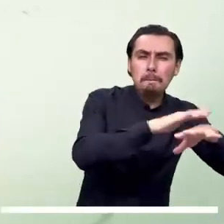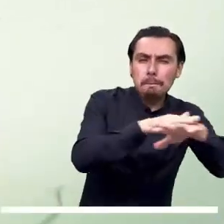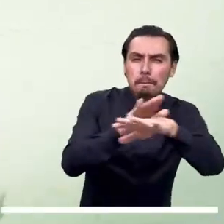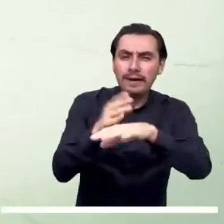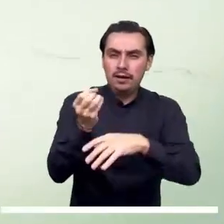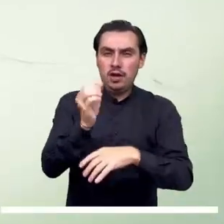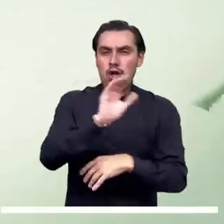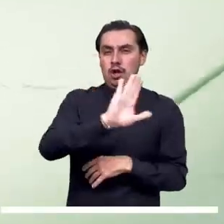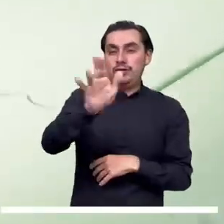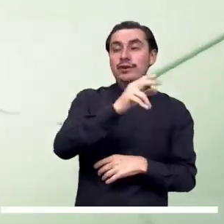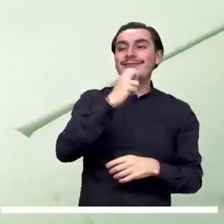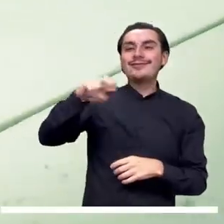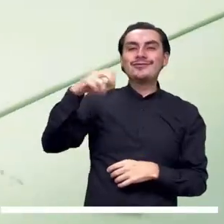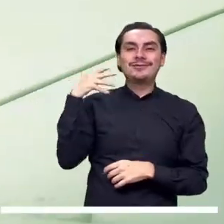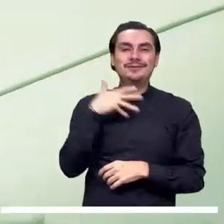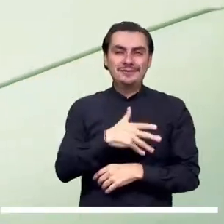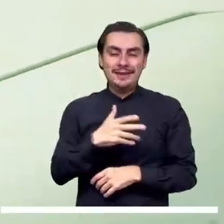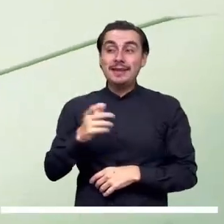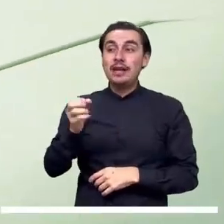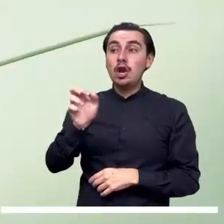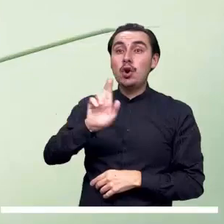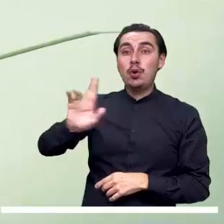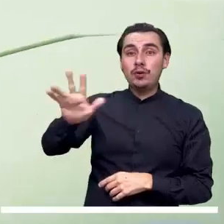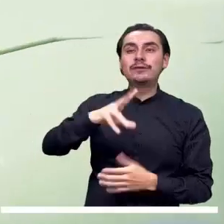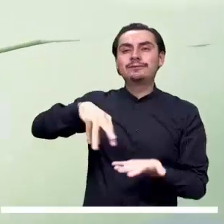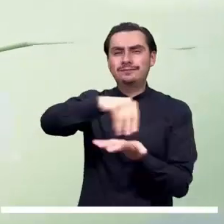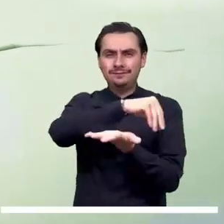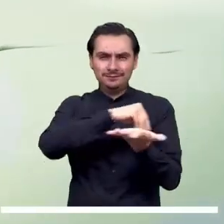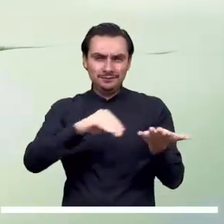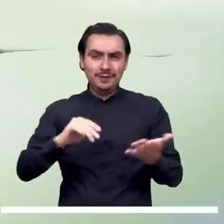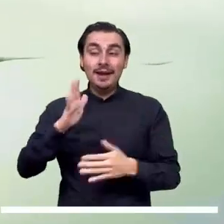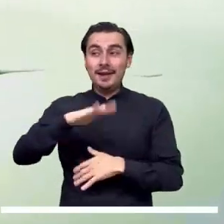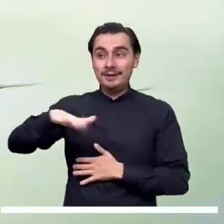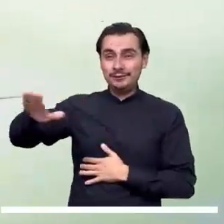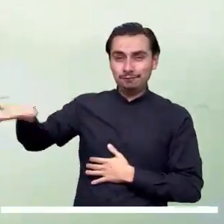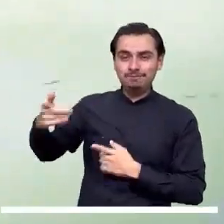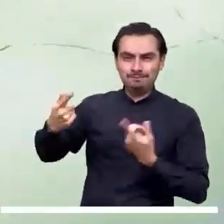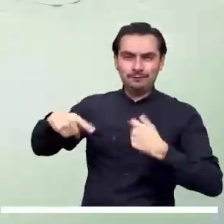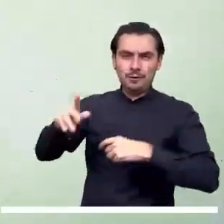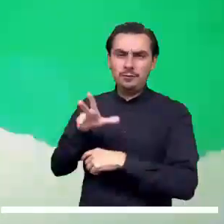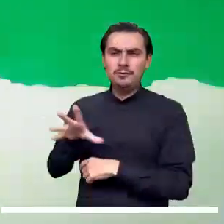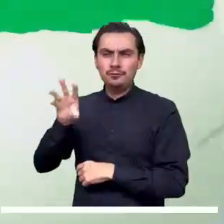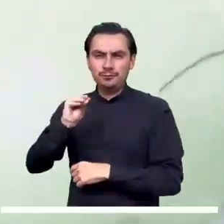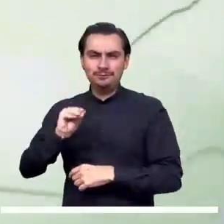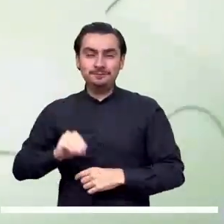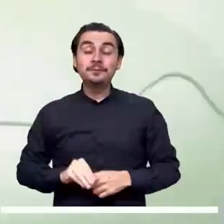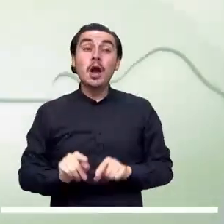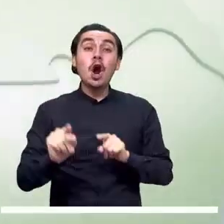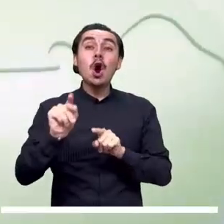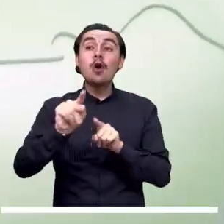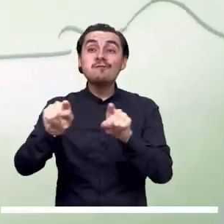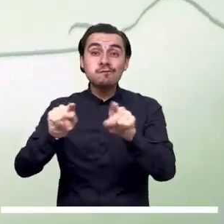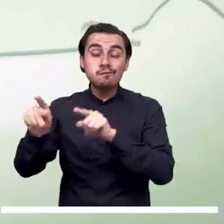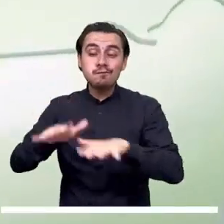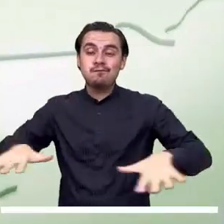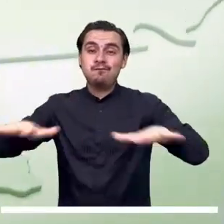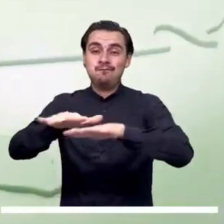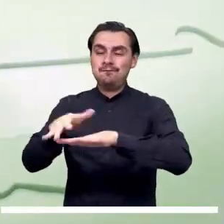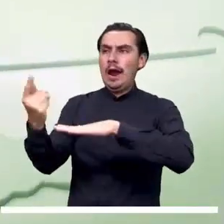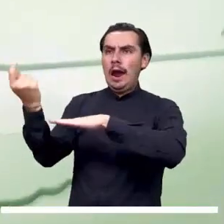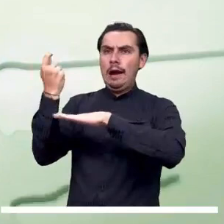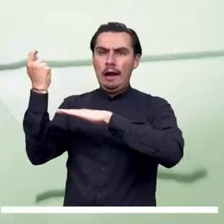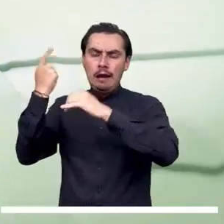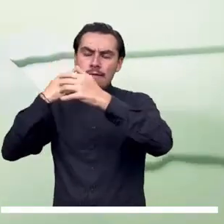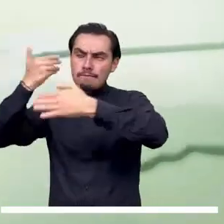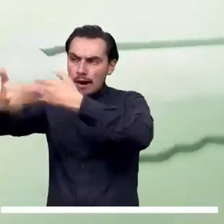y Cundinamarca, la tarde podría desarrollarse entre lluvias ocasionales. Sobre los llanos orientales